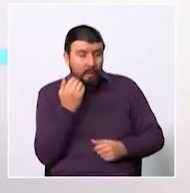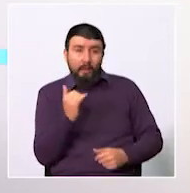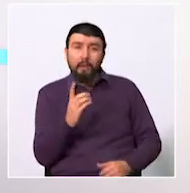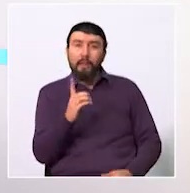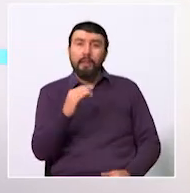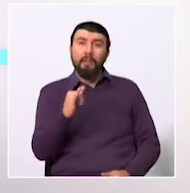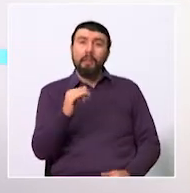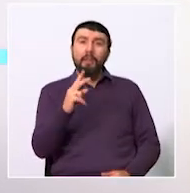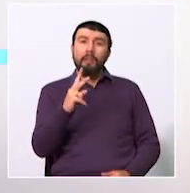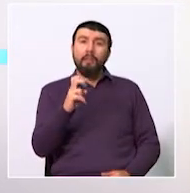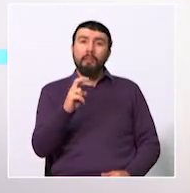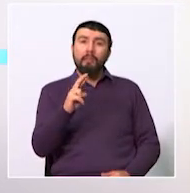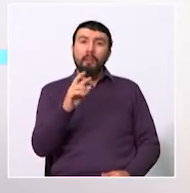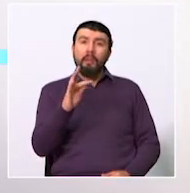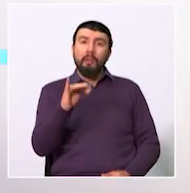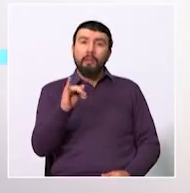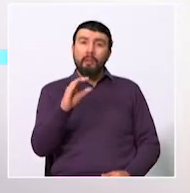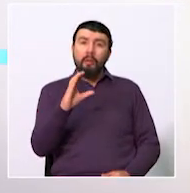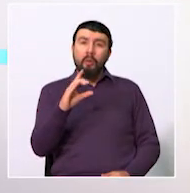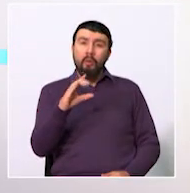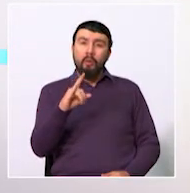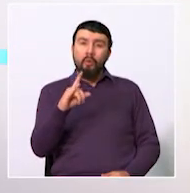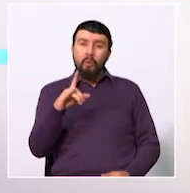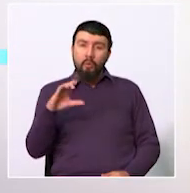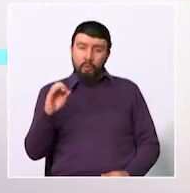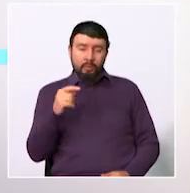24 una colonoscopia